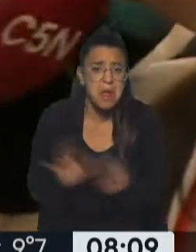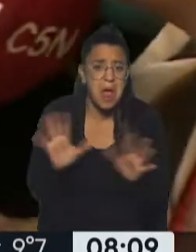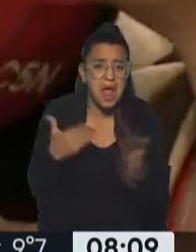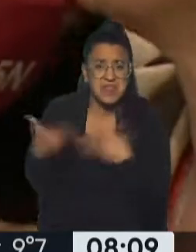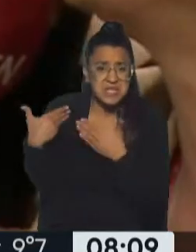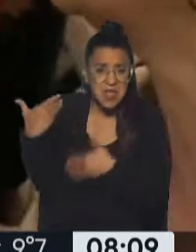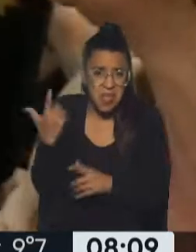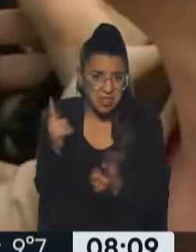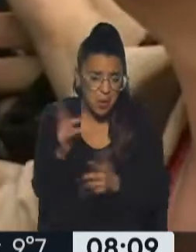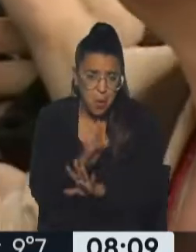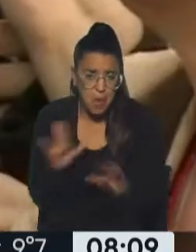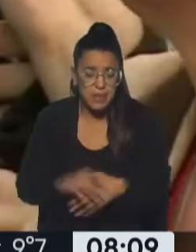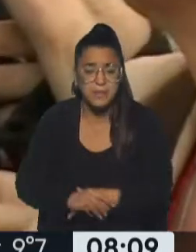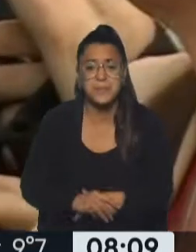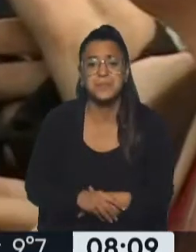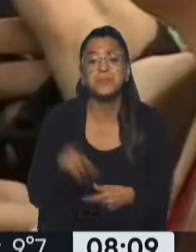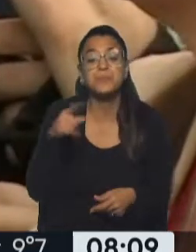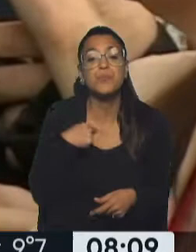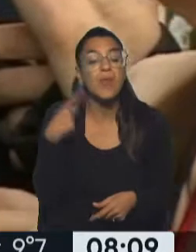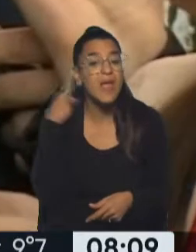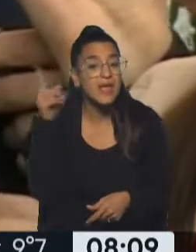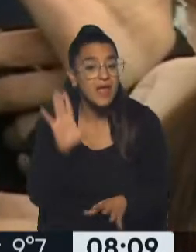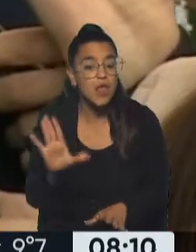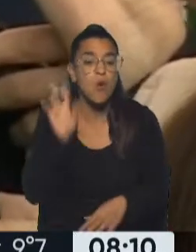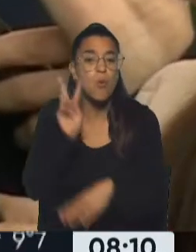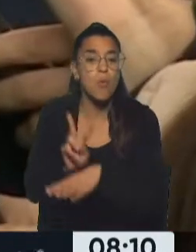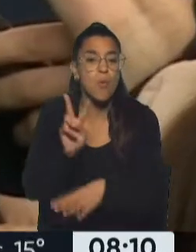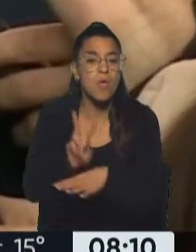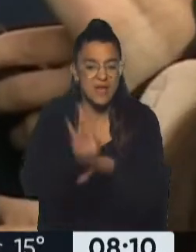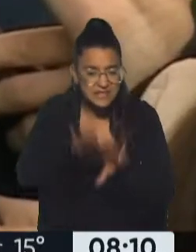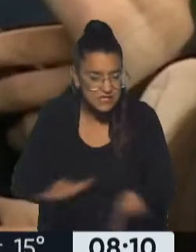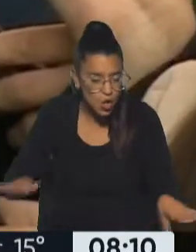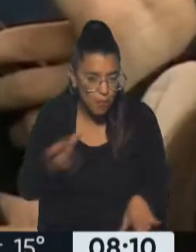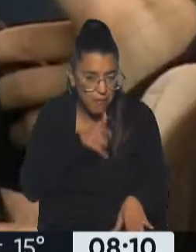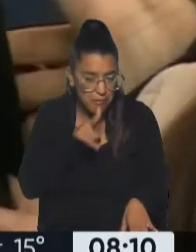antecedente. ¿Con ella se entrevistaron? Creo que en su momento cuidaba a unos chicos. ¿Participó